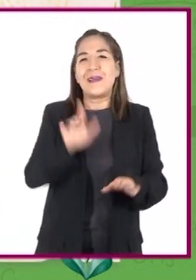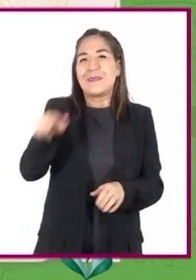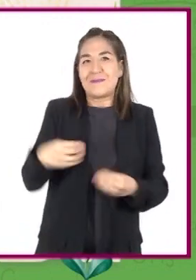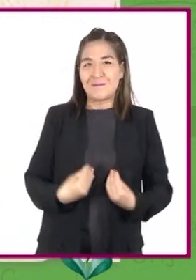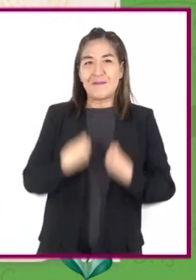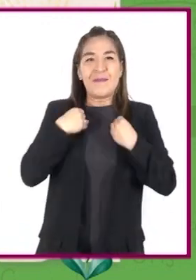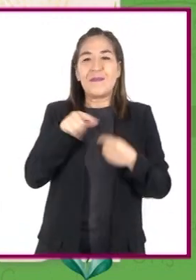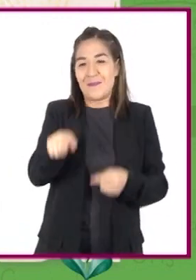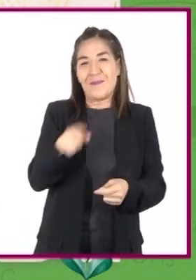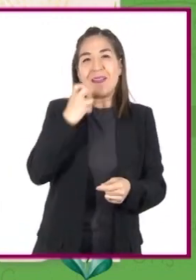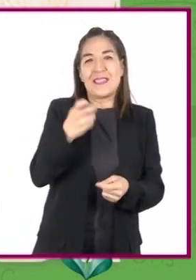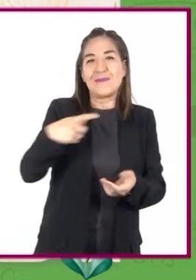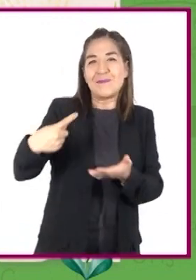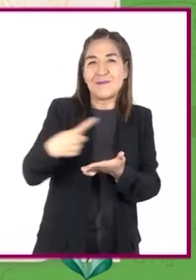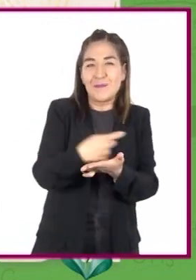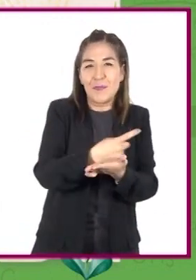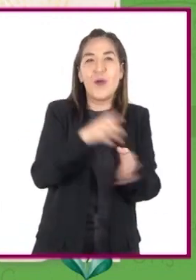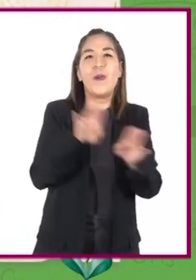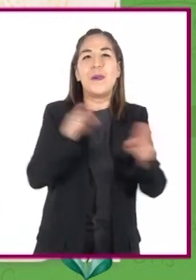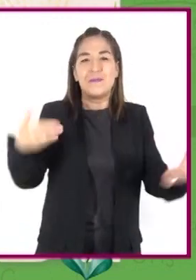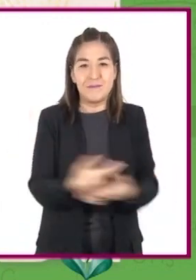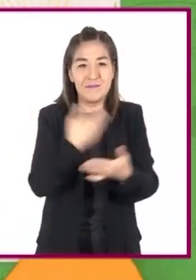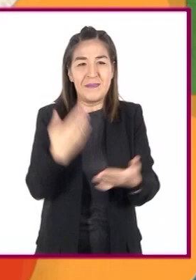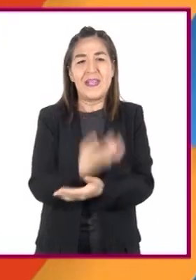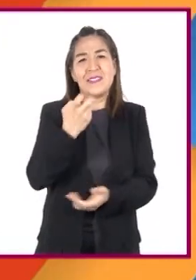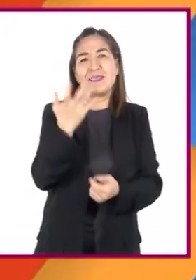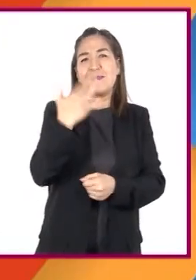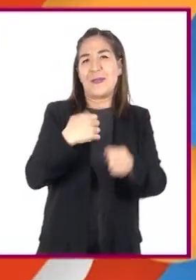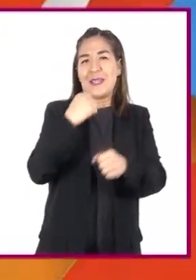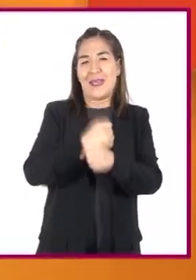de 50 años después de haber muerto.